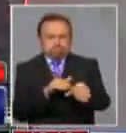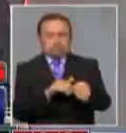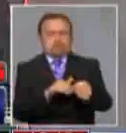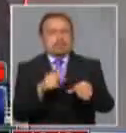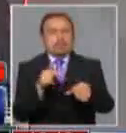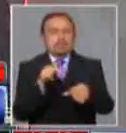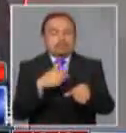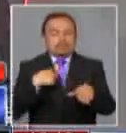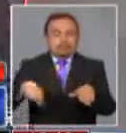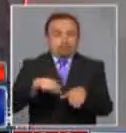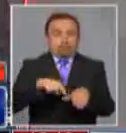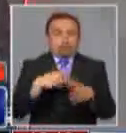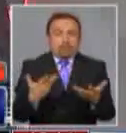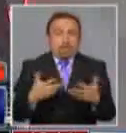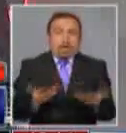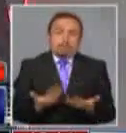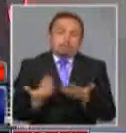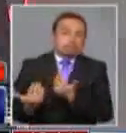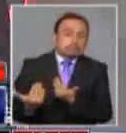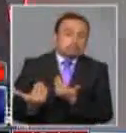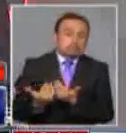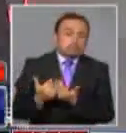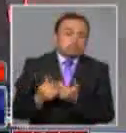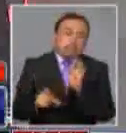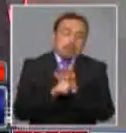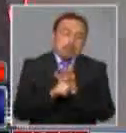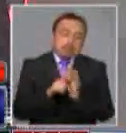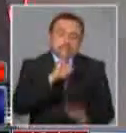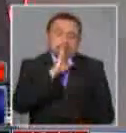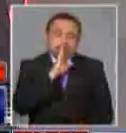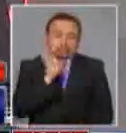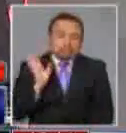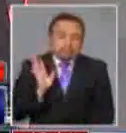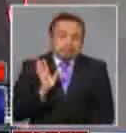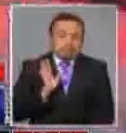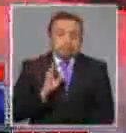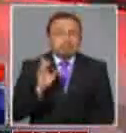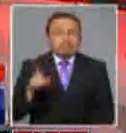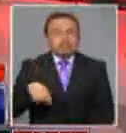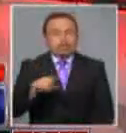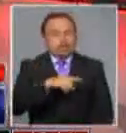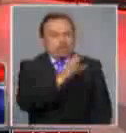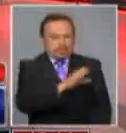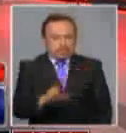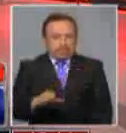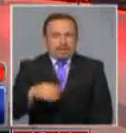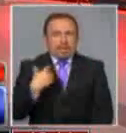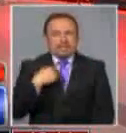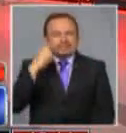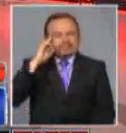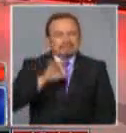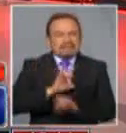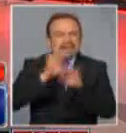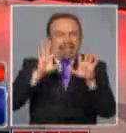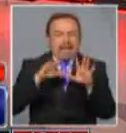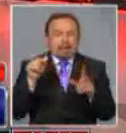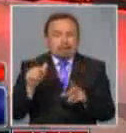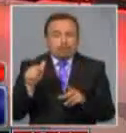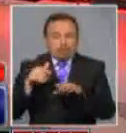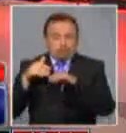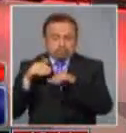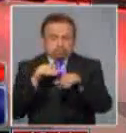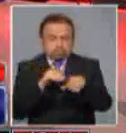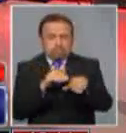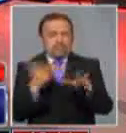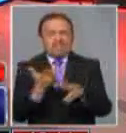nosotros por lo tanto aquí estamos esperando que nos aplique la ley no más perfecto y para que a la gente le quede claro el fondo de esta movilización